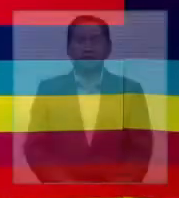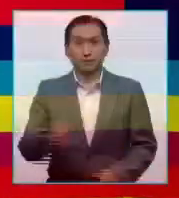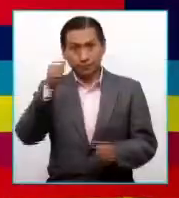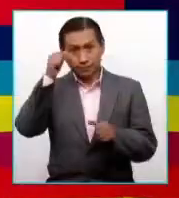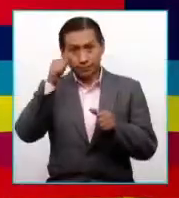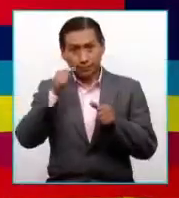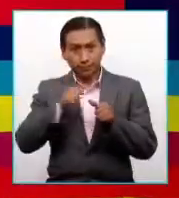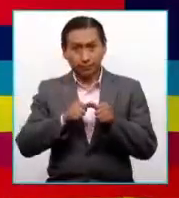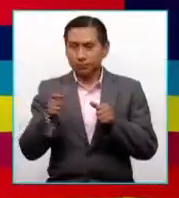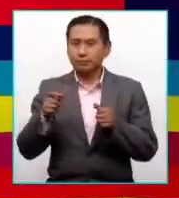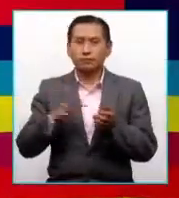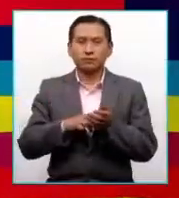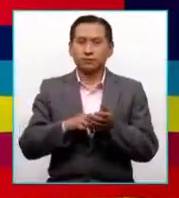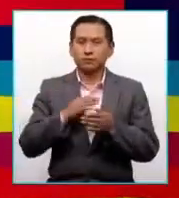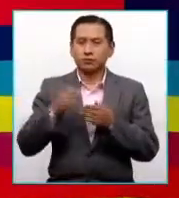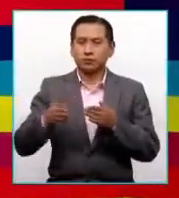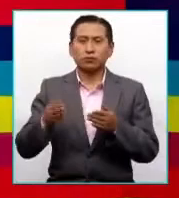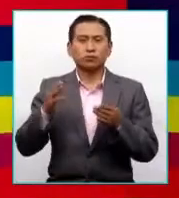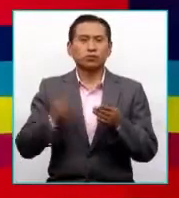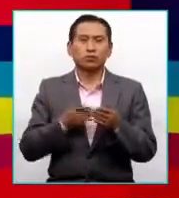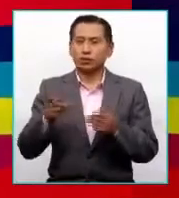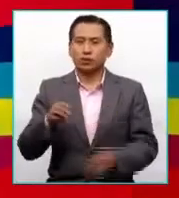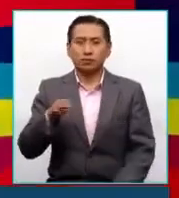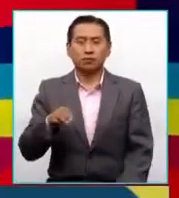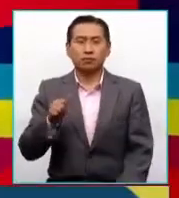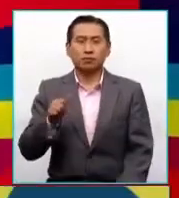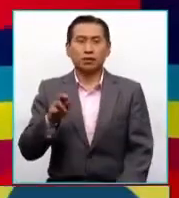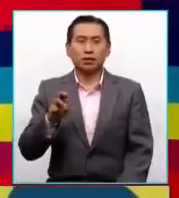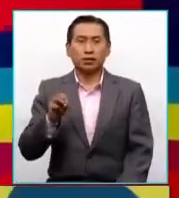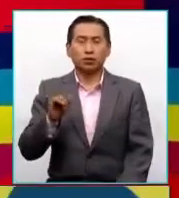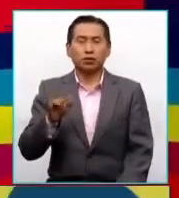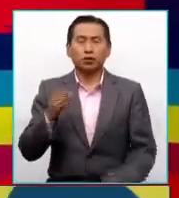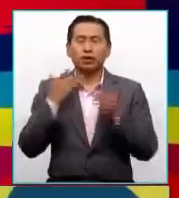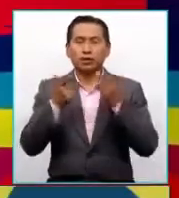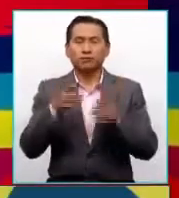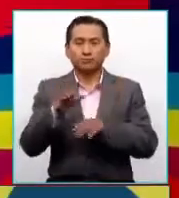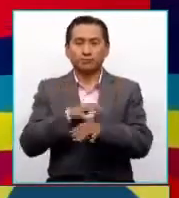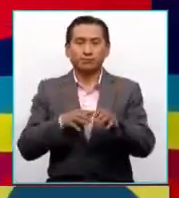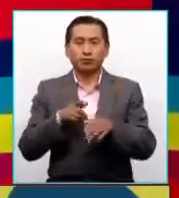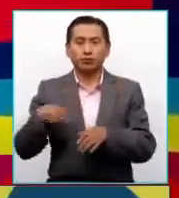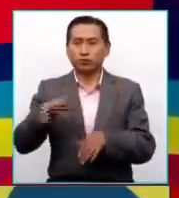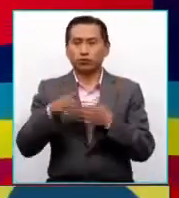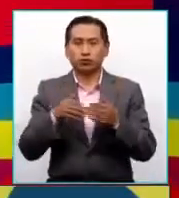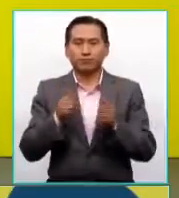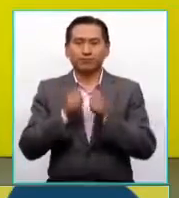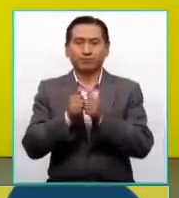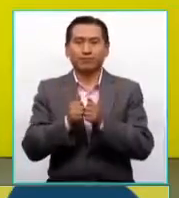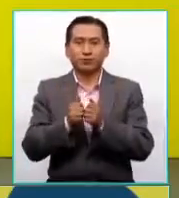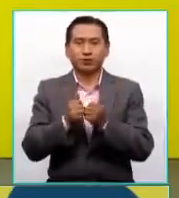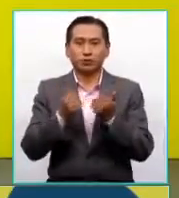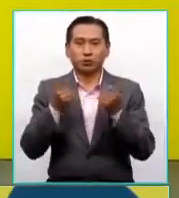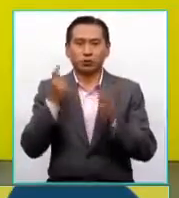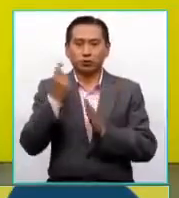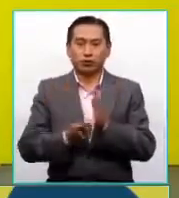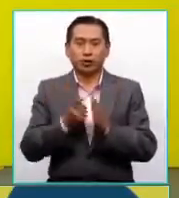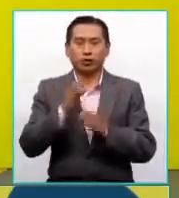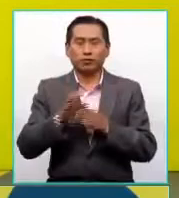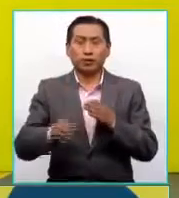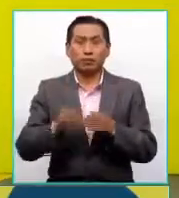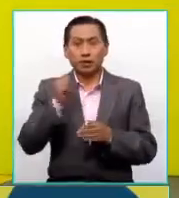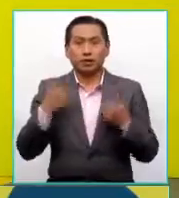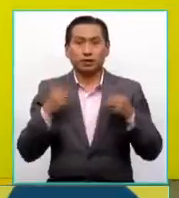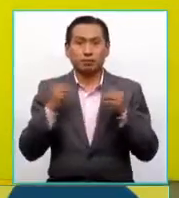Recordando el legado de Maroyo, nos despedimos en esta oportunidad. Gracias al equipo que nos acompaña, a Dani Llanes y a usted por habernos acompañado durante la hora completa. Mañana